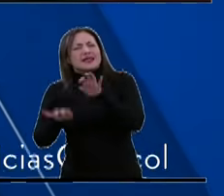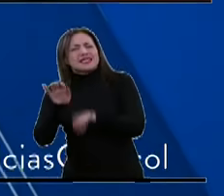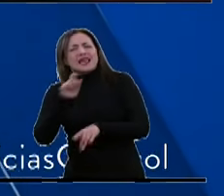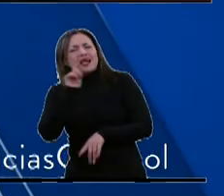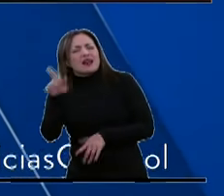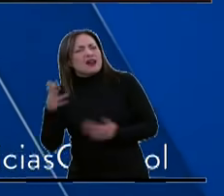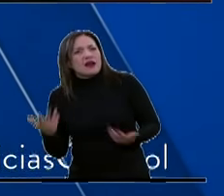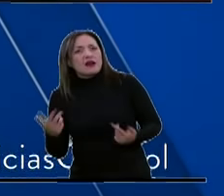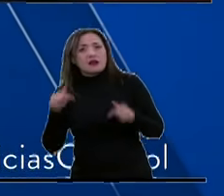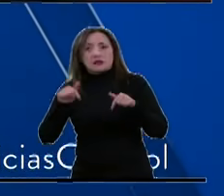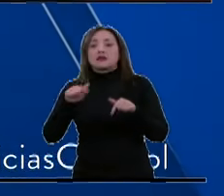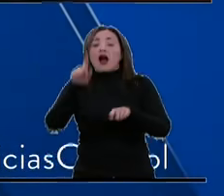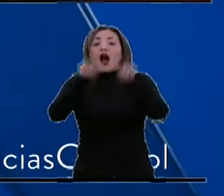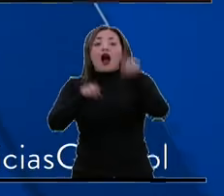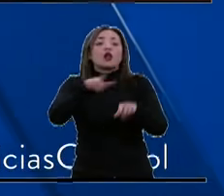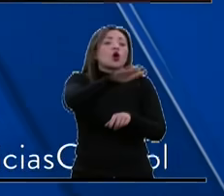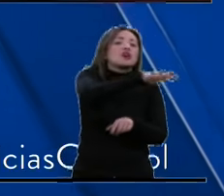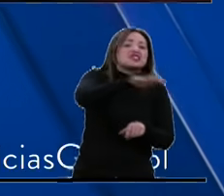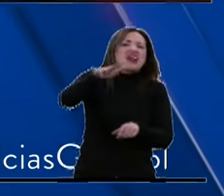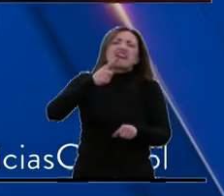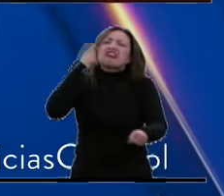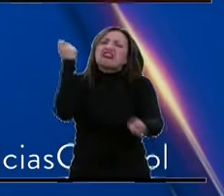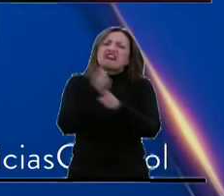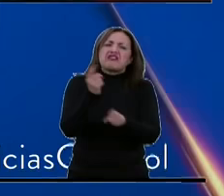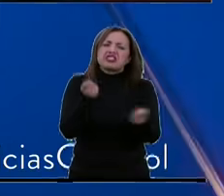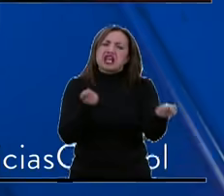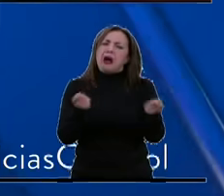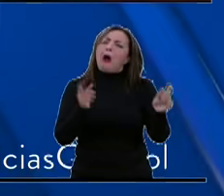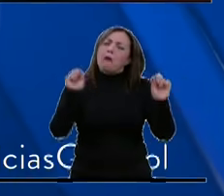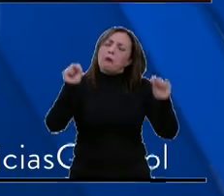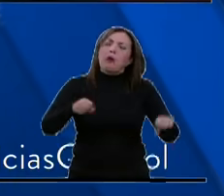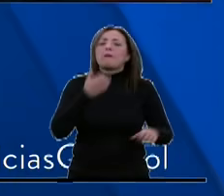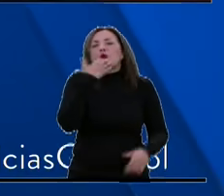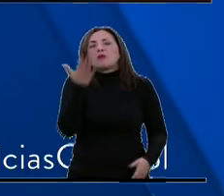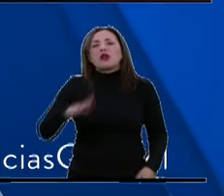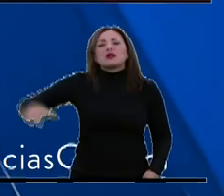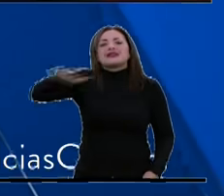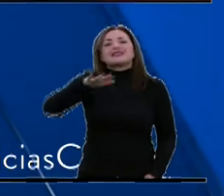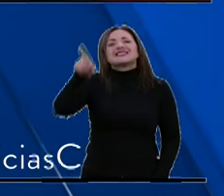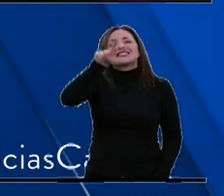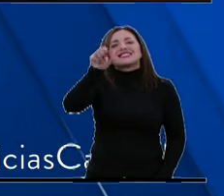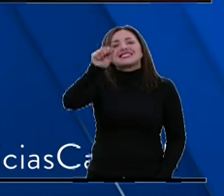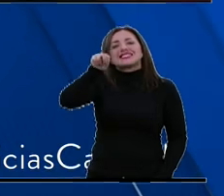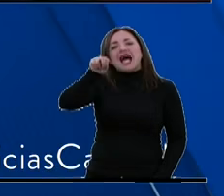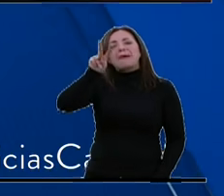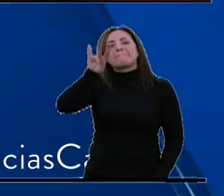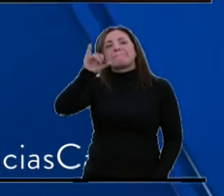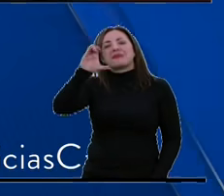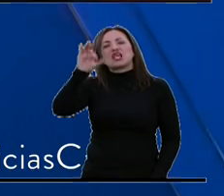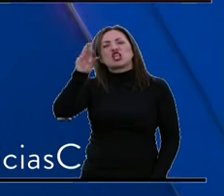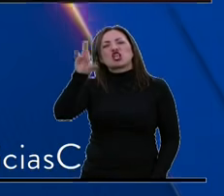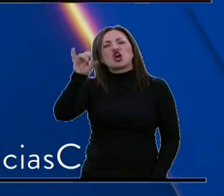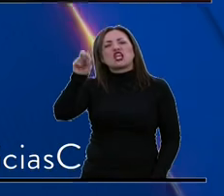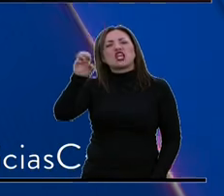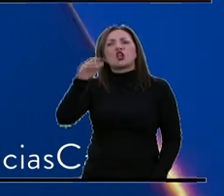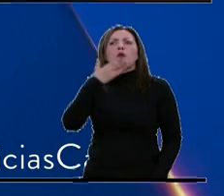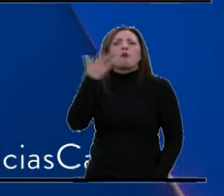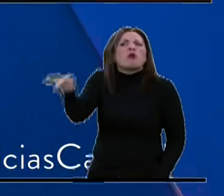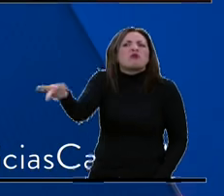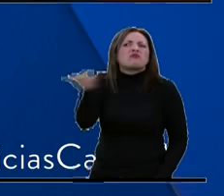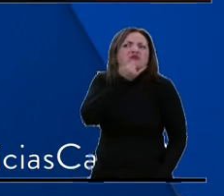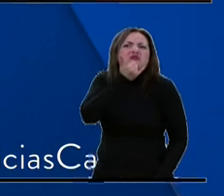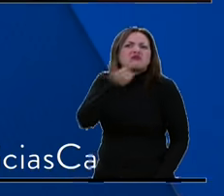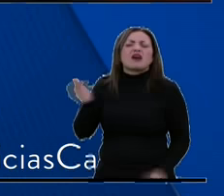medidas no son difíciles de imponer por ejemplo sean victorino en el centro de bogotá qué pasa si siguen las aglomeraciones